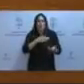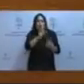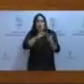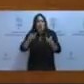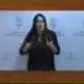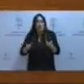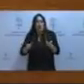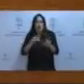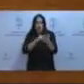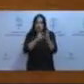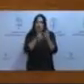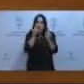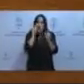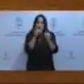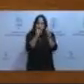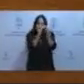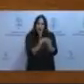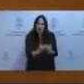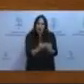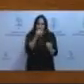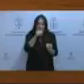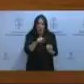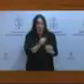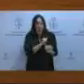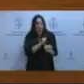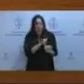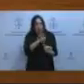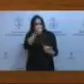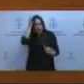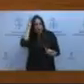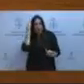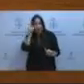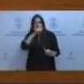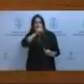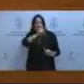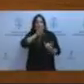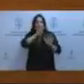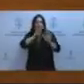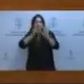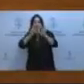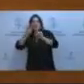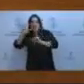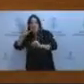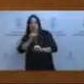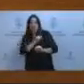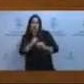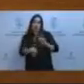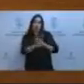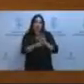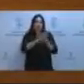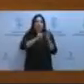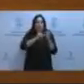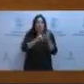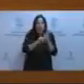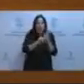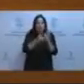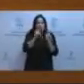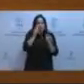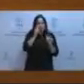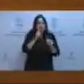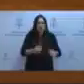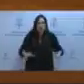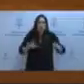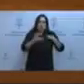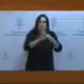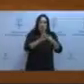esos bienes. Aquí seguimos esperando. Y el más grande de todos, Prerrománico en 1985. Seguimos esperando un plan turístico que une culturismo, cultura y nos